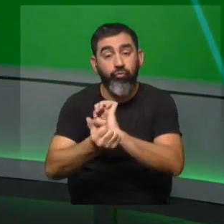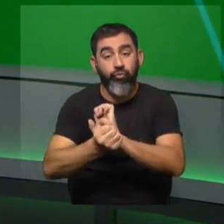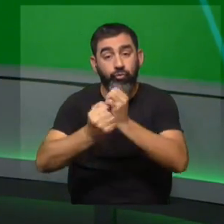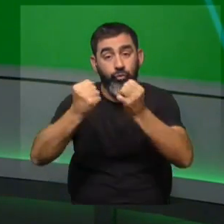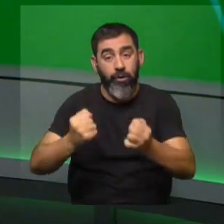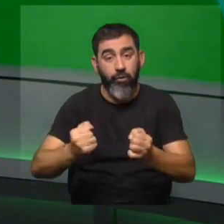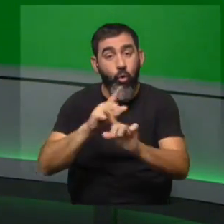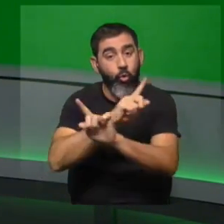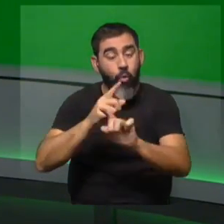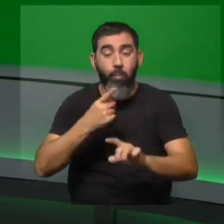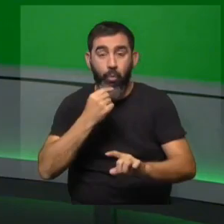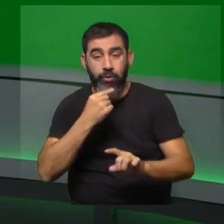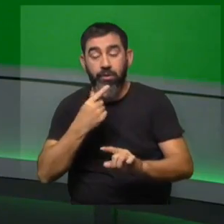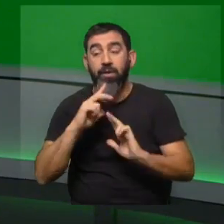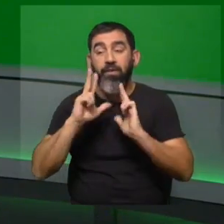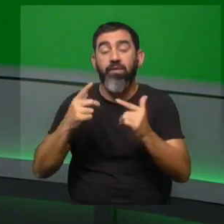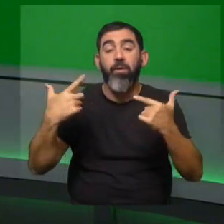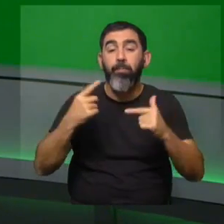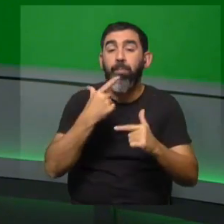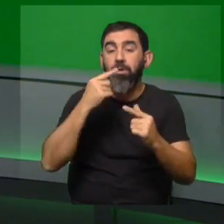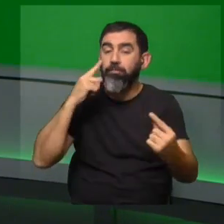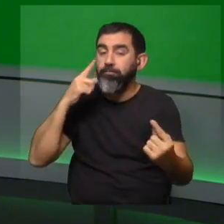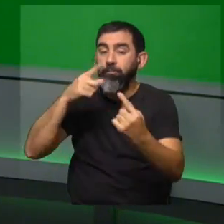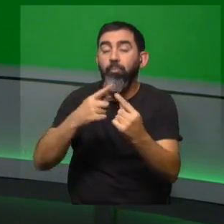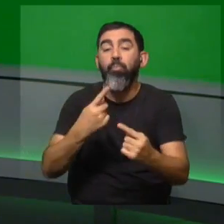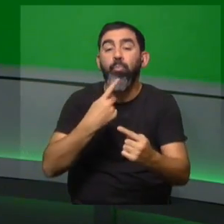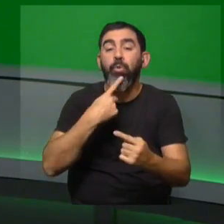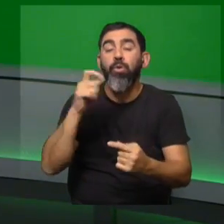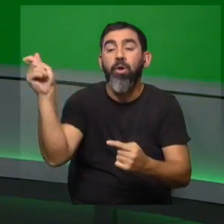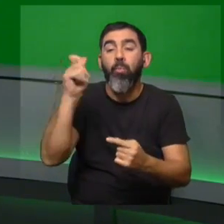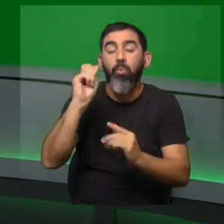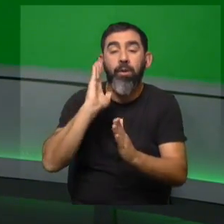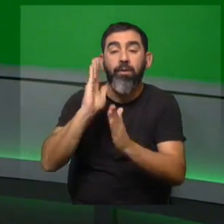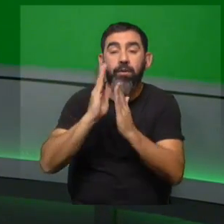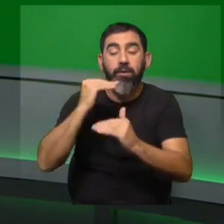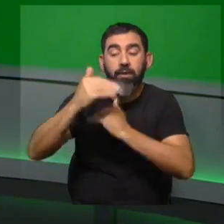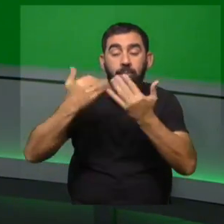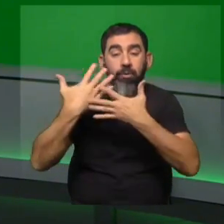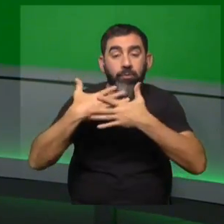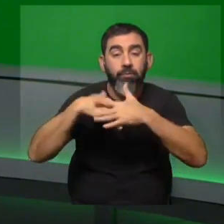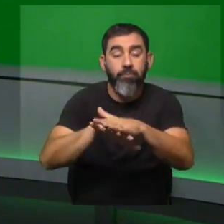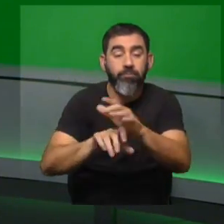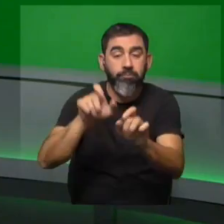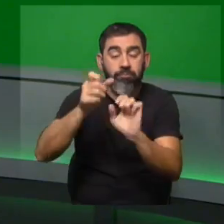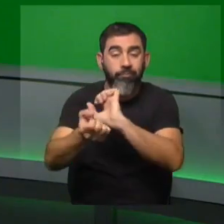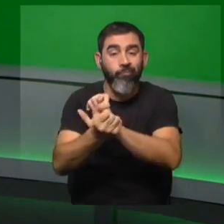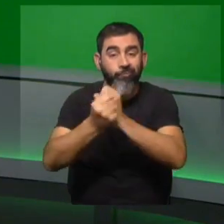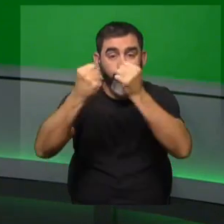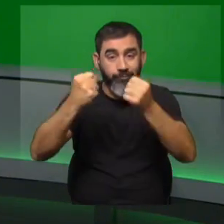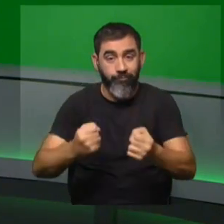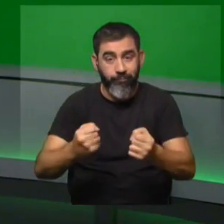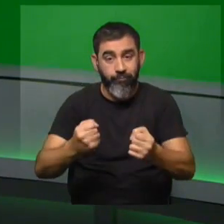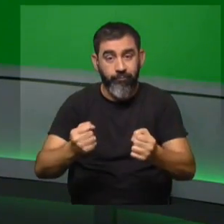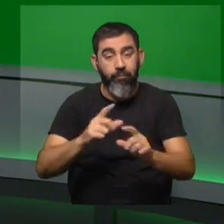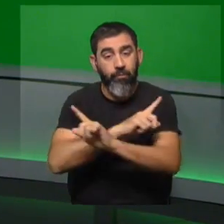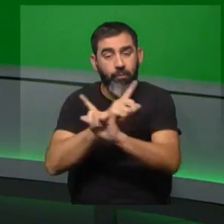sostuvo que el Ministerio del interior debería apostar una política pública de rehabilitación y reinserción de las personas privadas de libertad lo